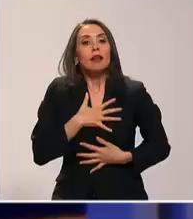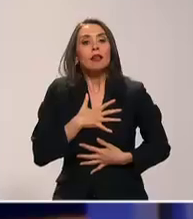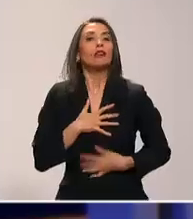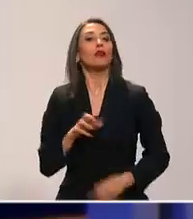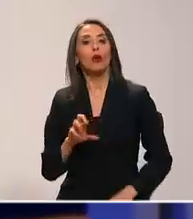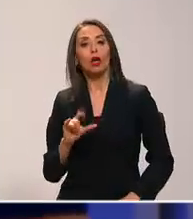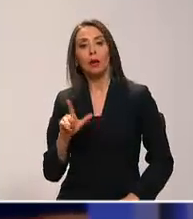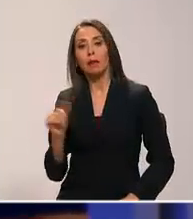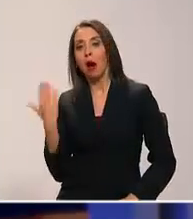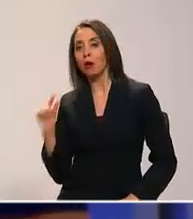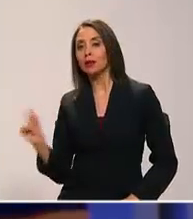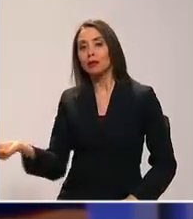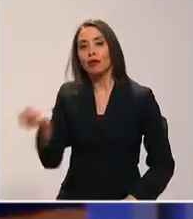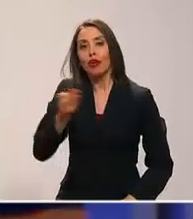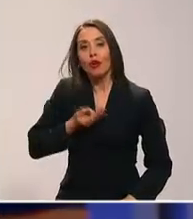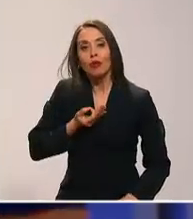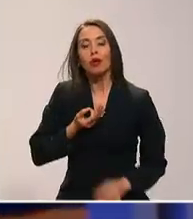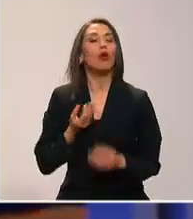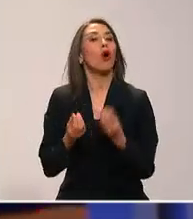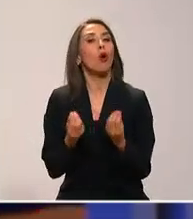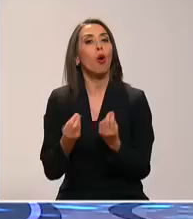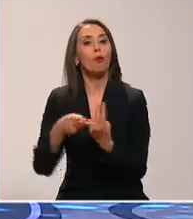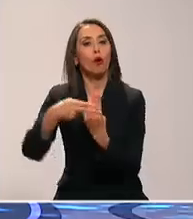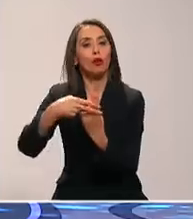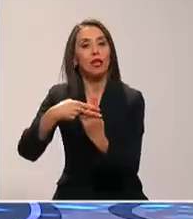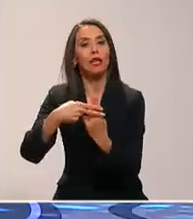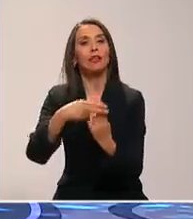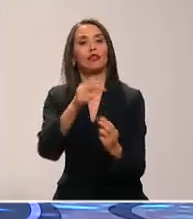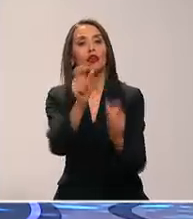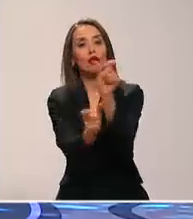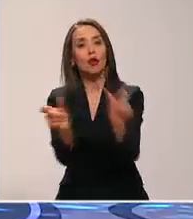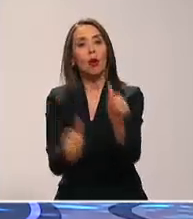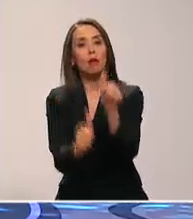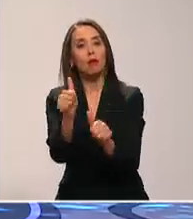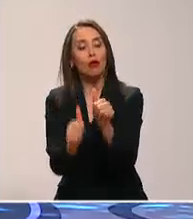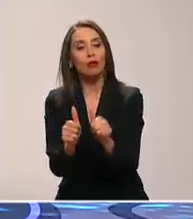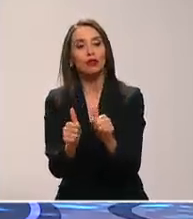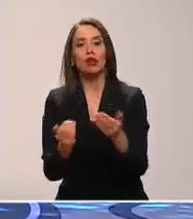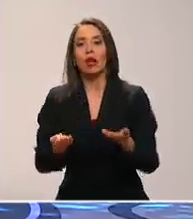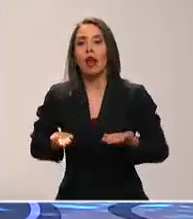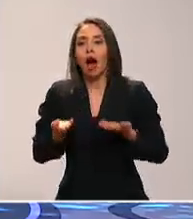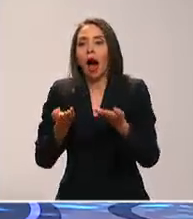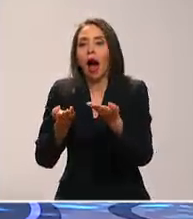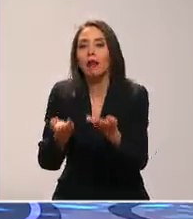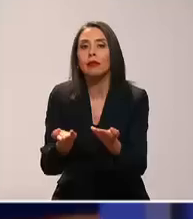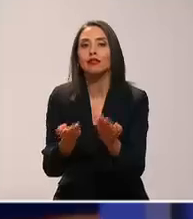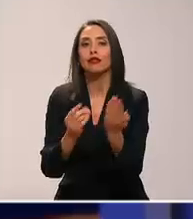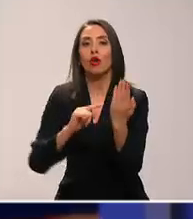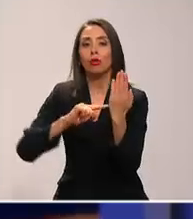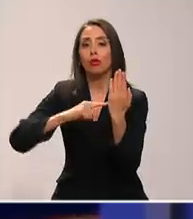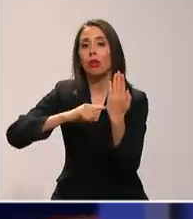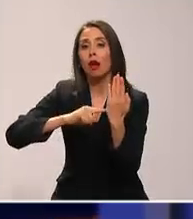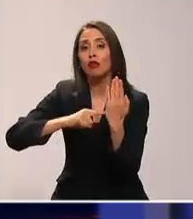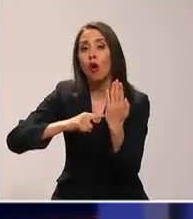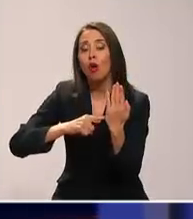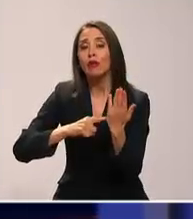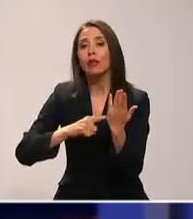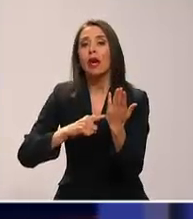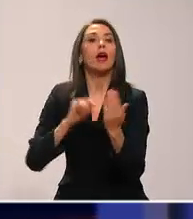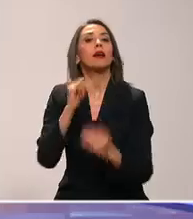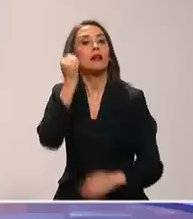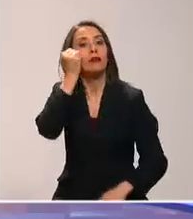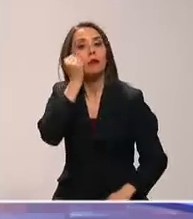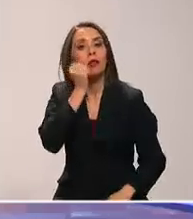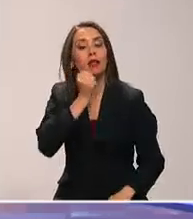que Paula nos decía recién. Cómo la Teletón, sus profesionales, la atención, la tecnología, pero por sobre todo